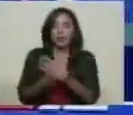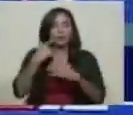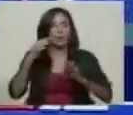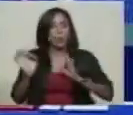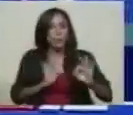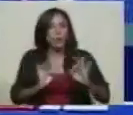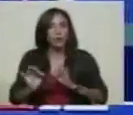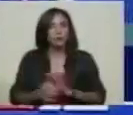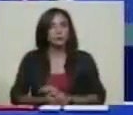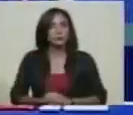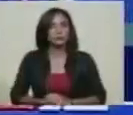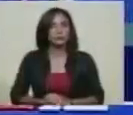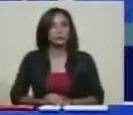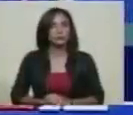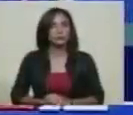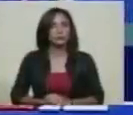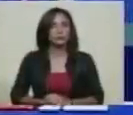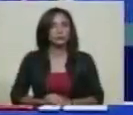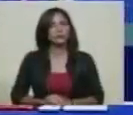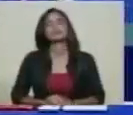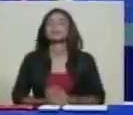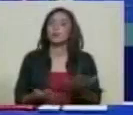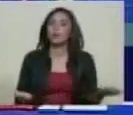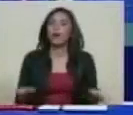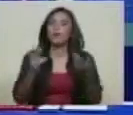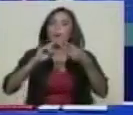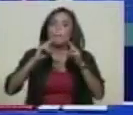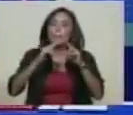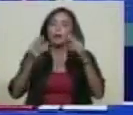prepárate para la paz.